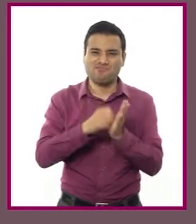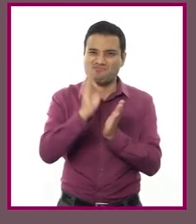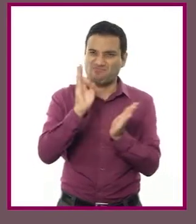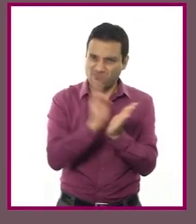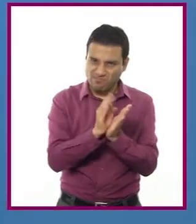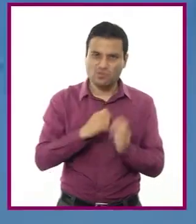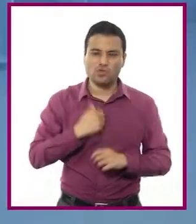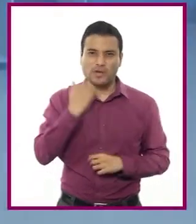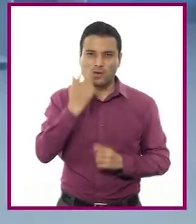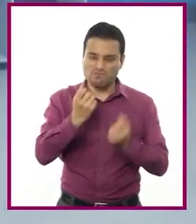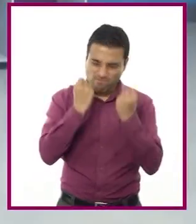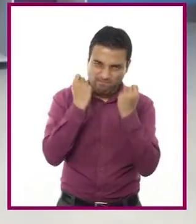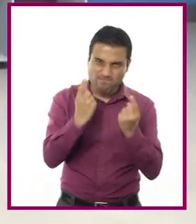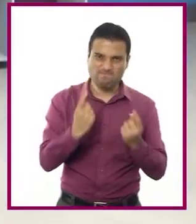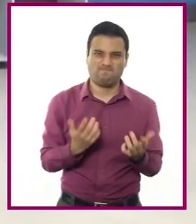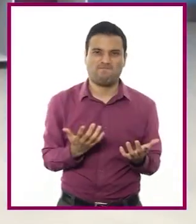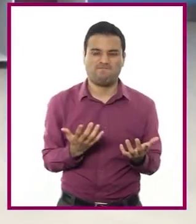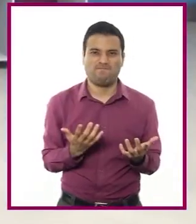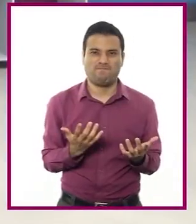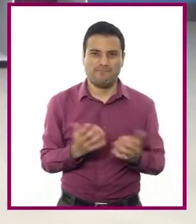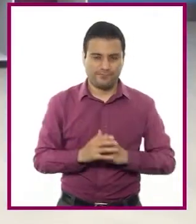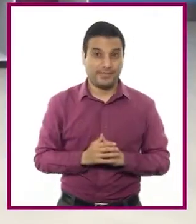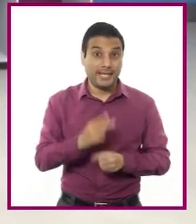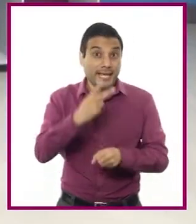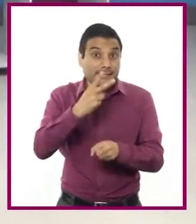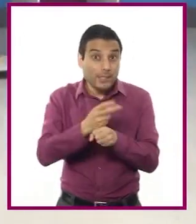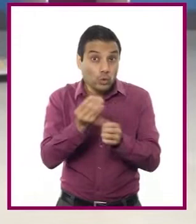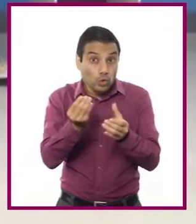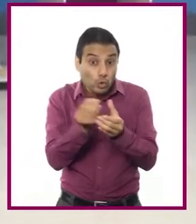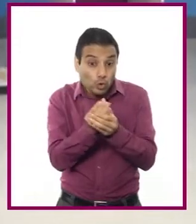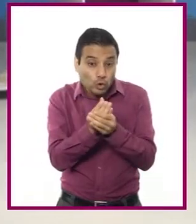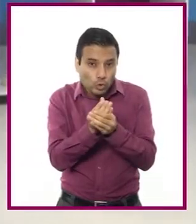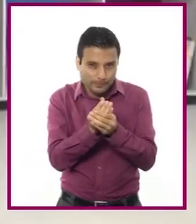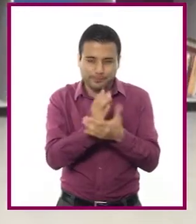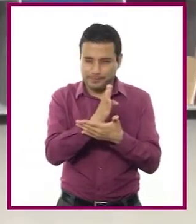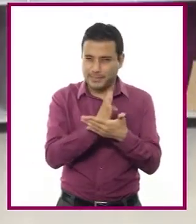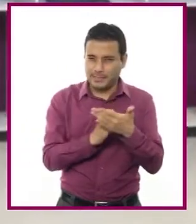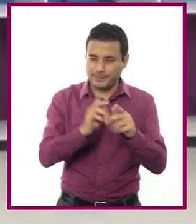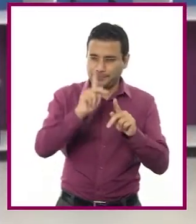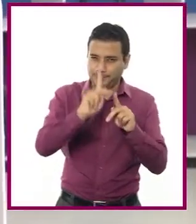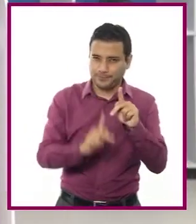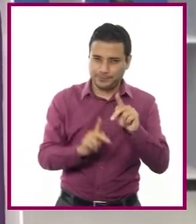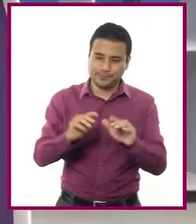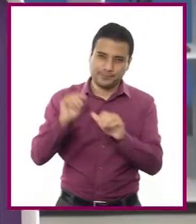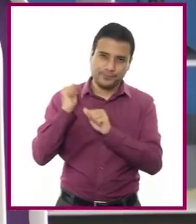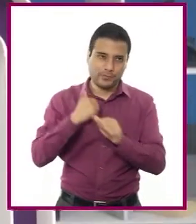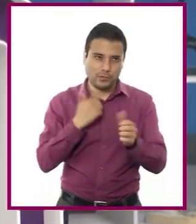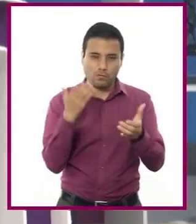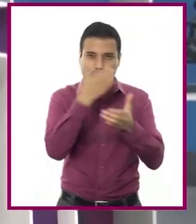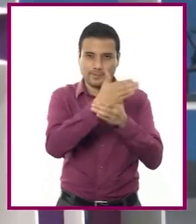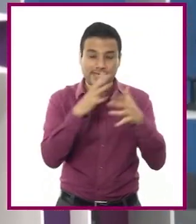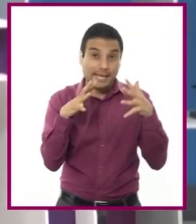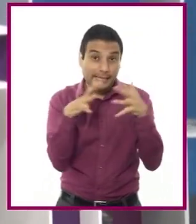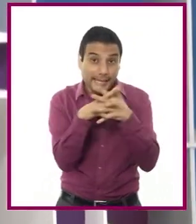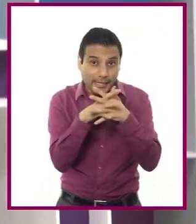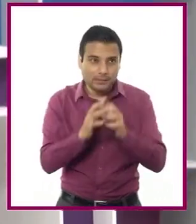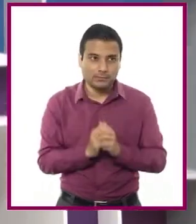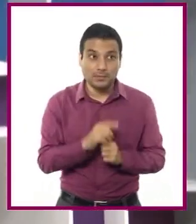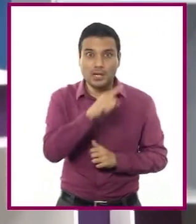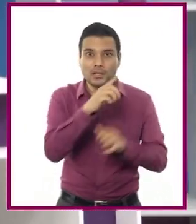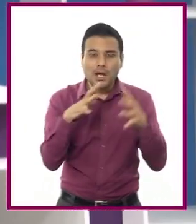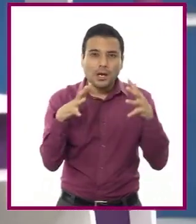hacerlo. Me fui a mitad de segundo curso. Dicen, he oído, que era una guerra de